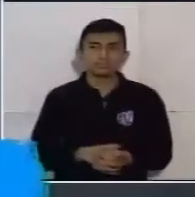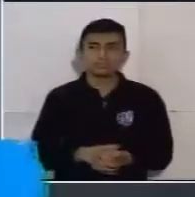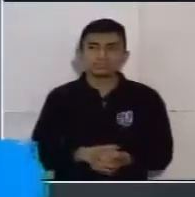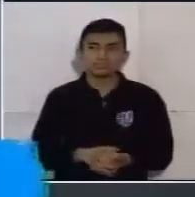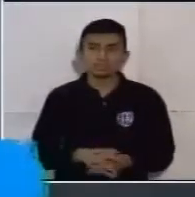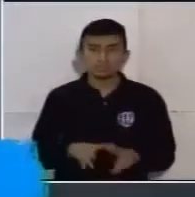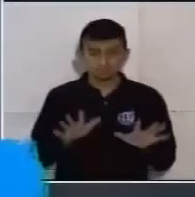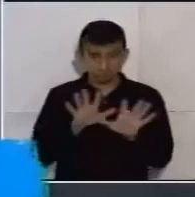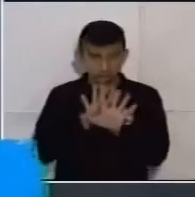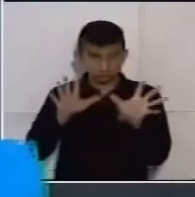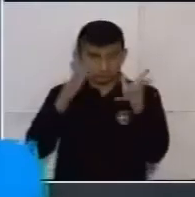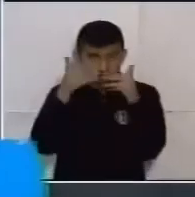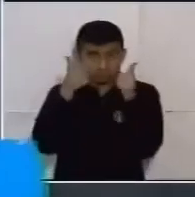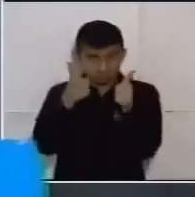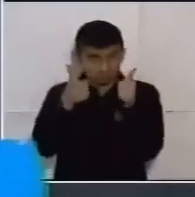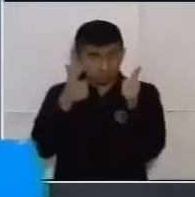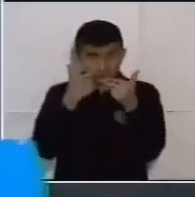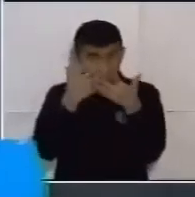¿Estamos bien ahí?